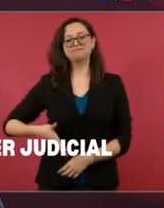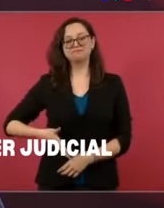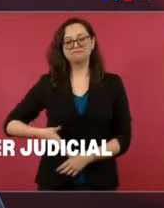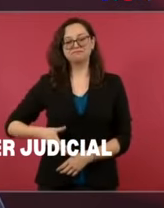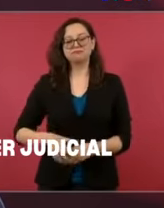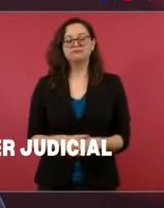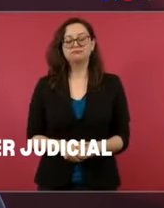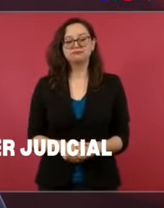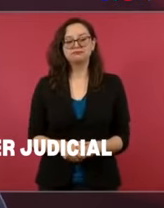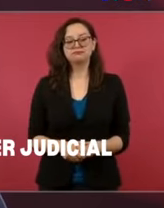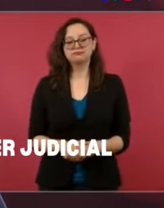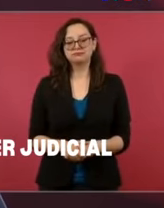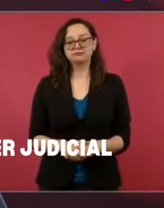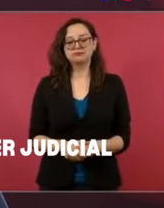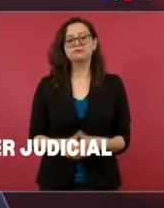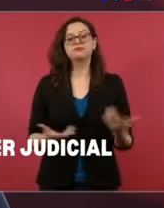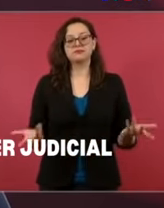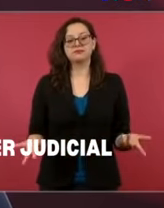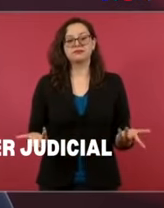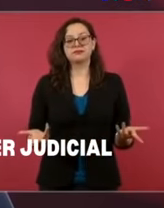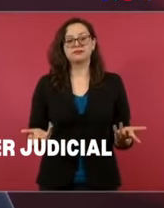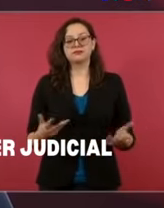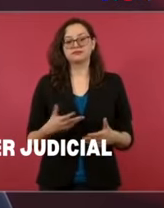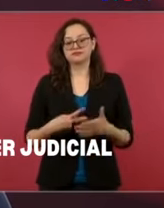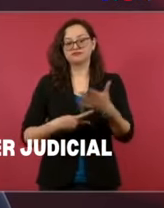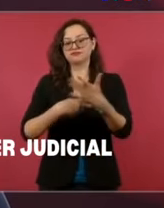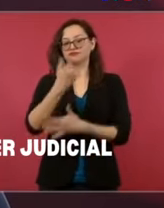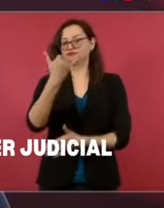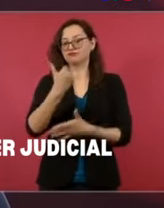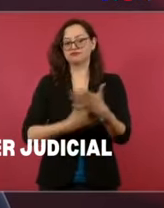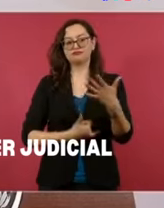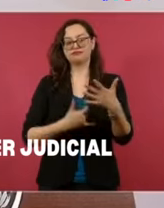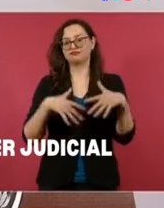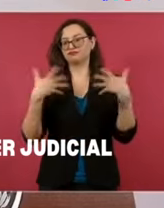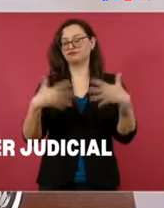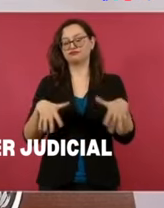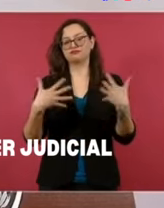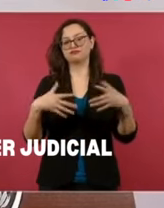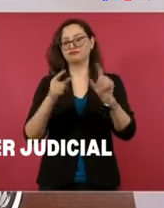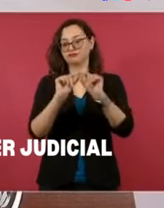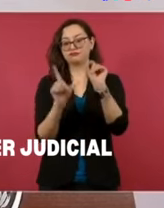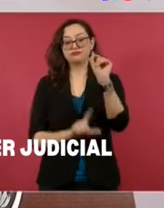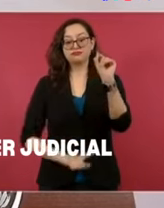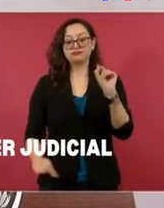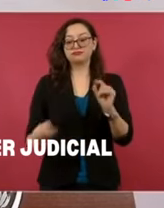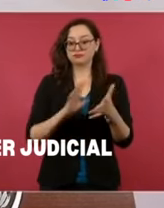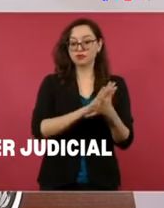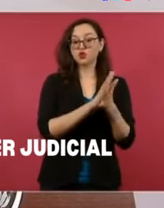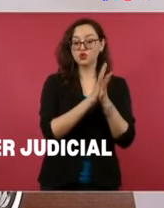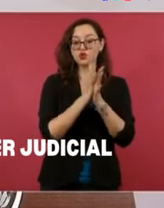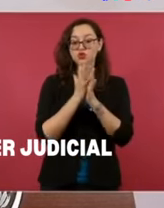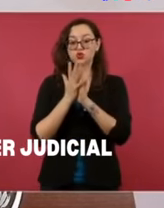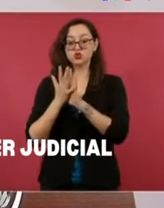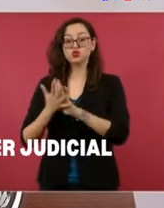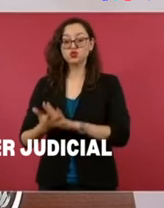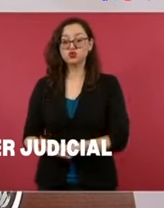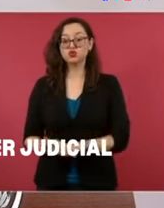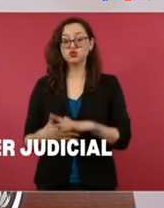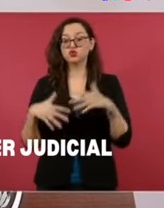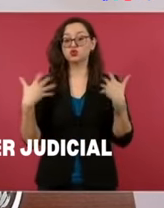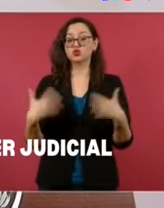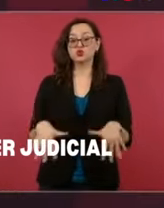y somos parte de este gran proyecto de transformación de nuestro país. Y